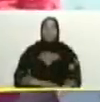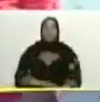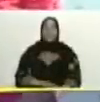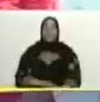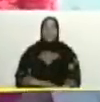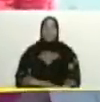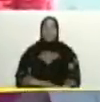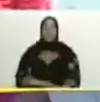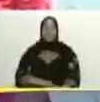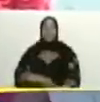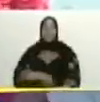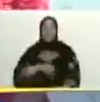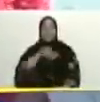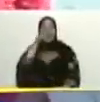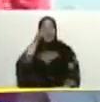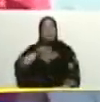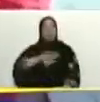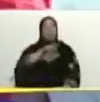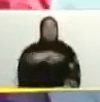nuestro pueblo